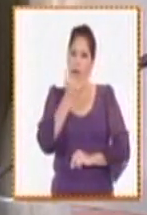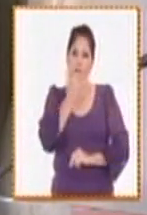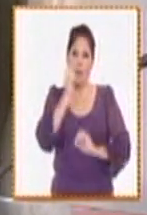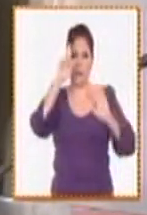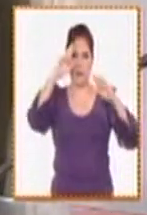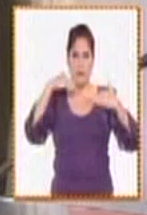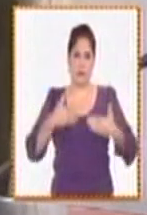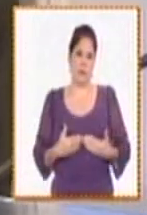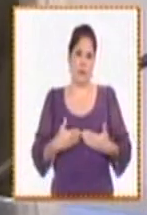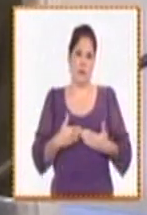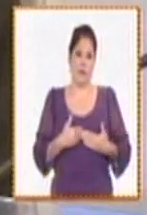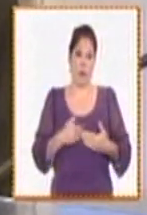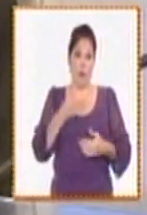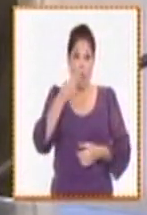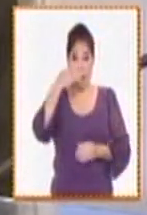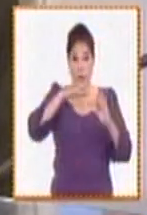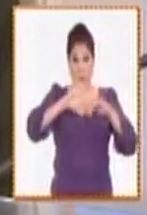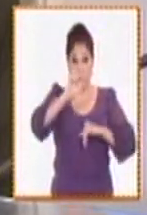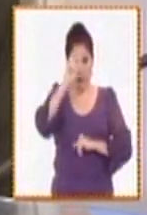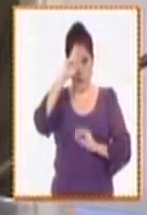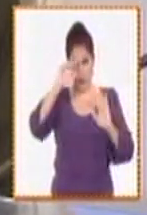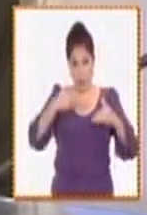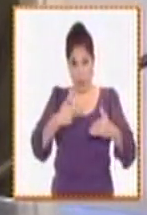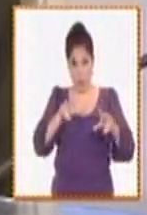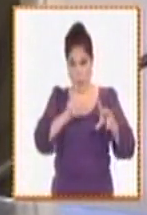salud humana. También hemos